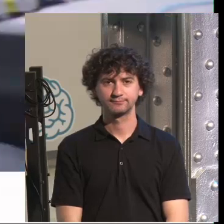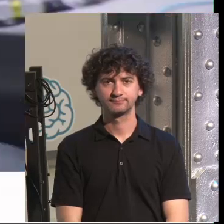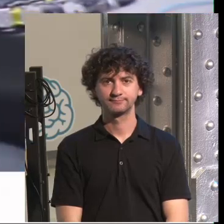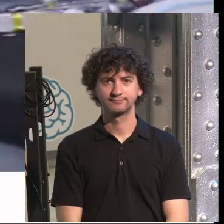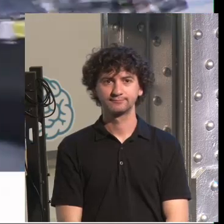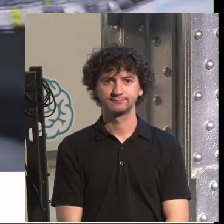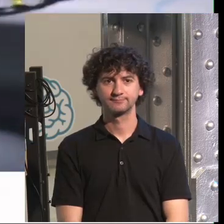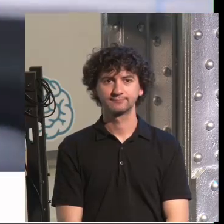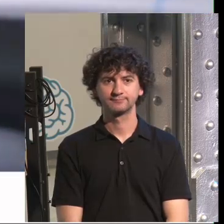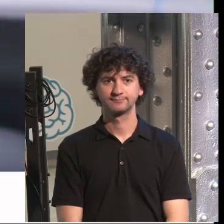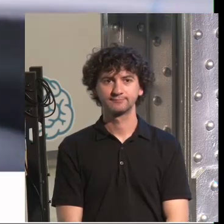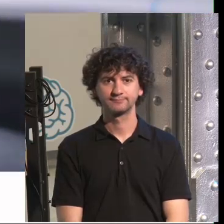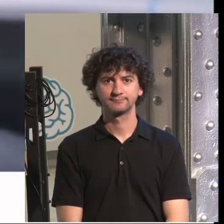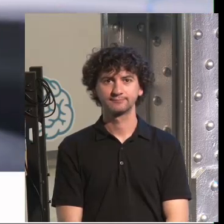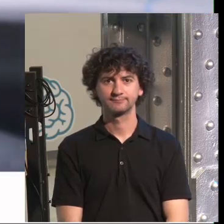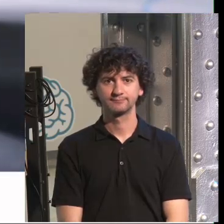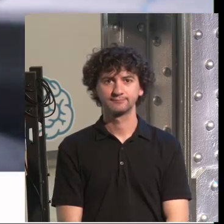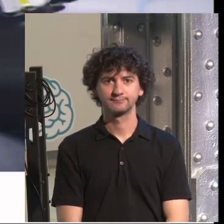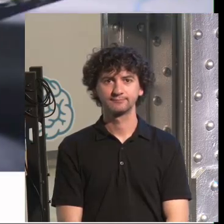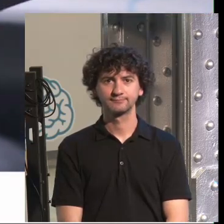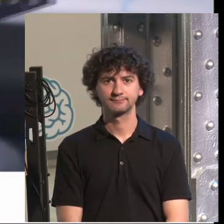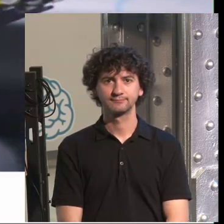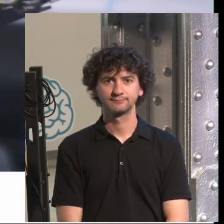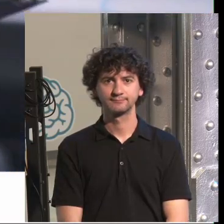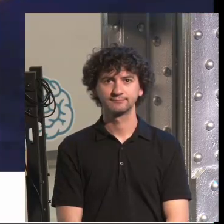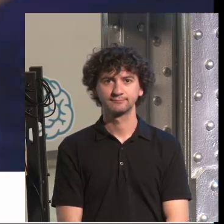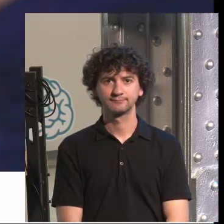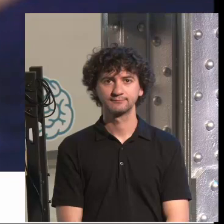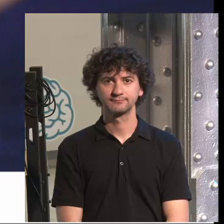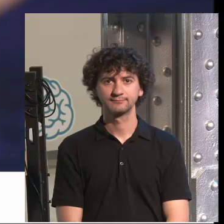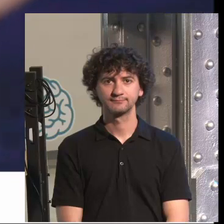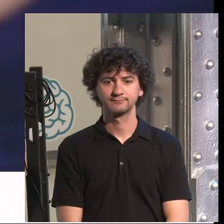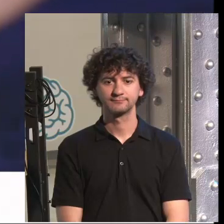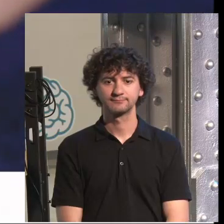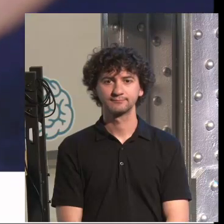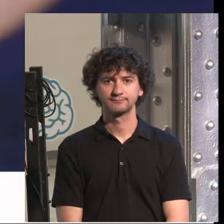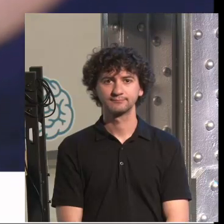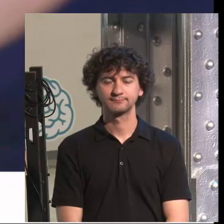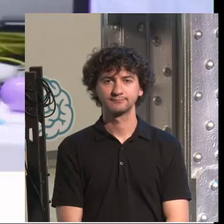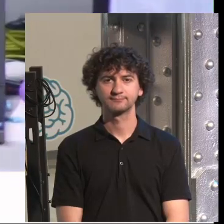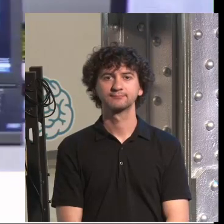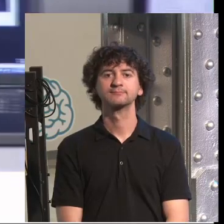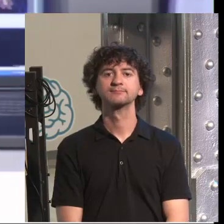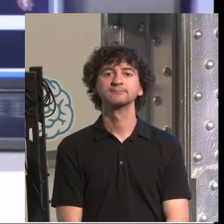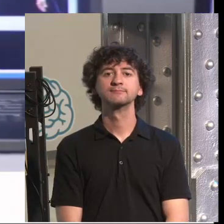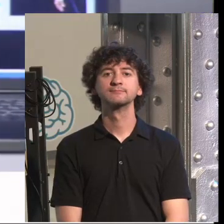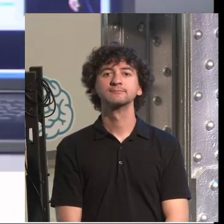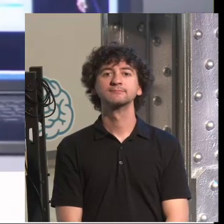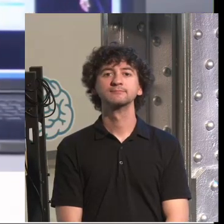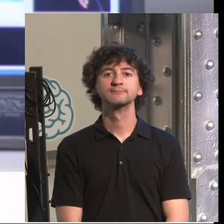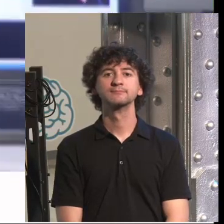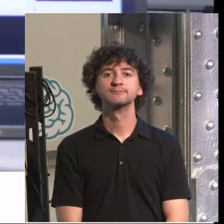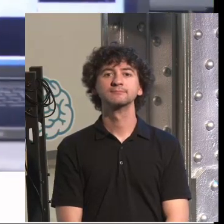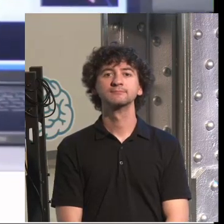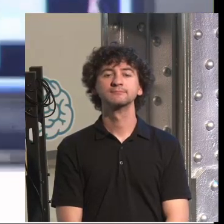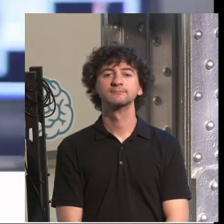with his thoughts. For this, he had to undergo another surgery to rearrange the nerves from his missing arm. All right, so we'll start with no